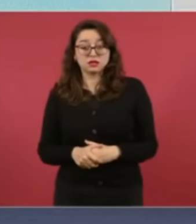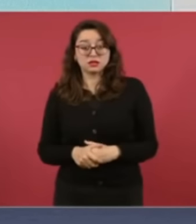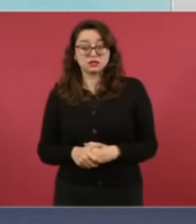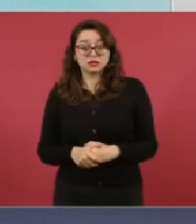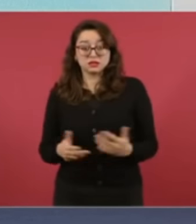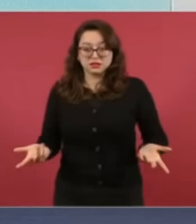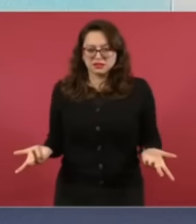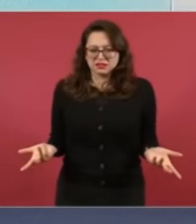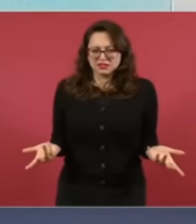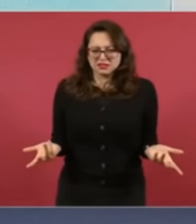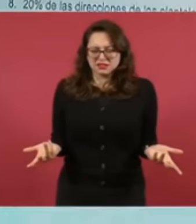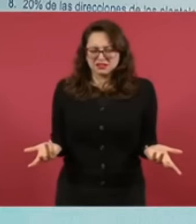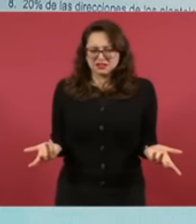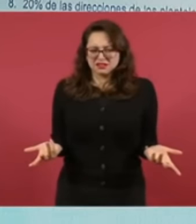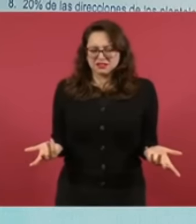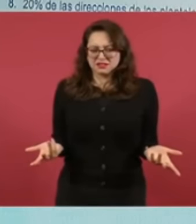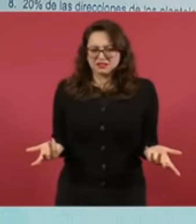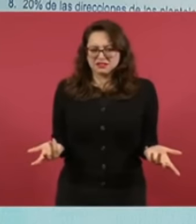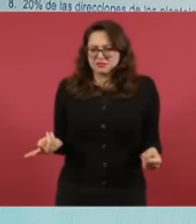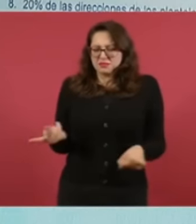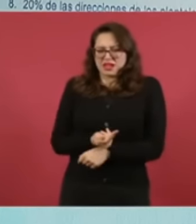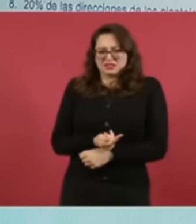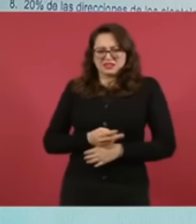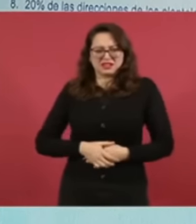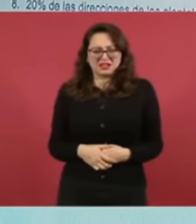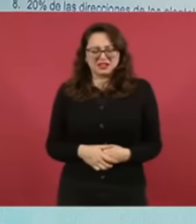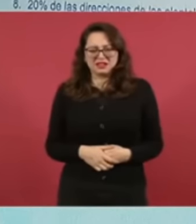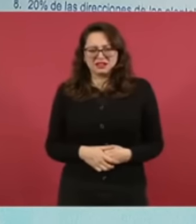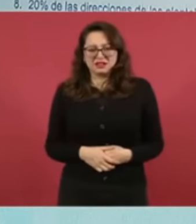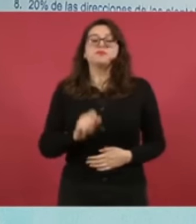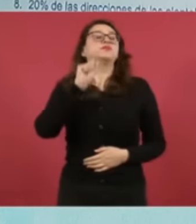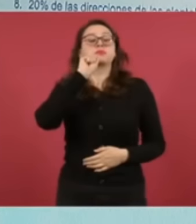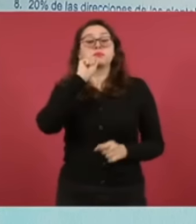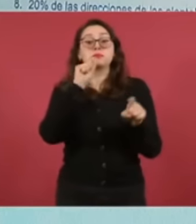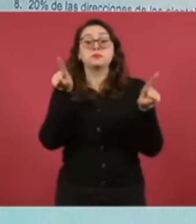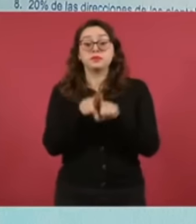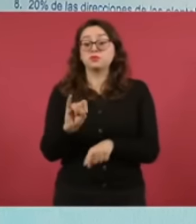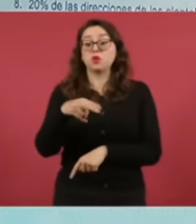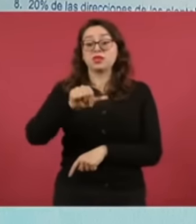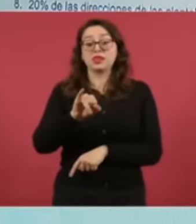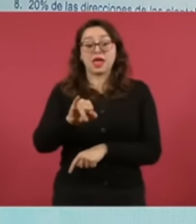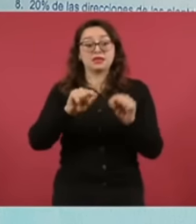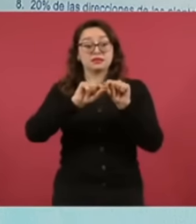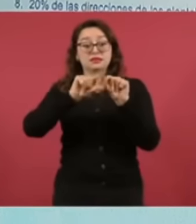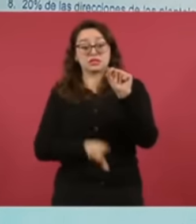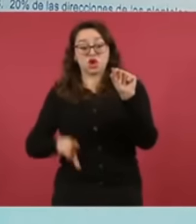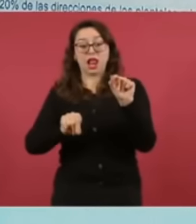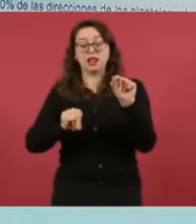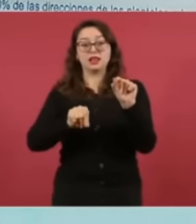Esto es lo que pasa a nivel nacional. Los que están en el Instituto de la Transparencia, todos son